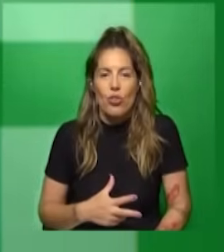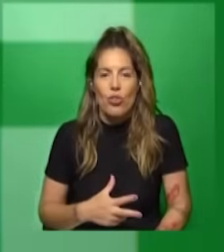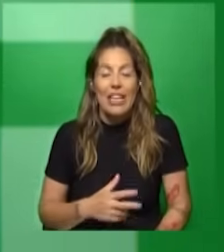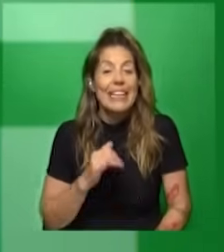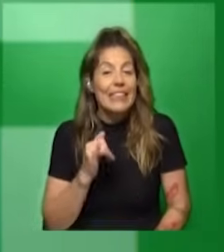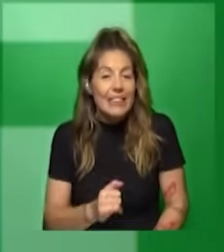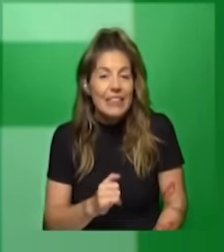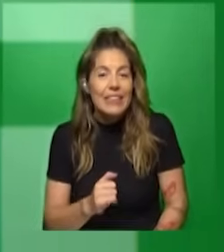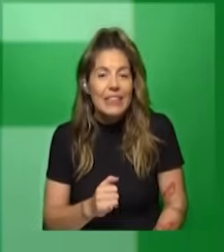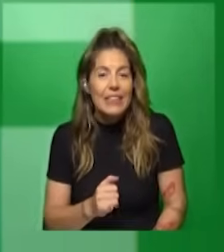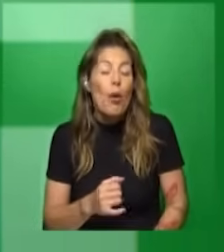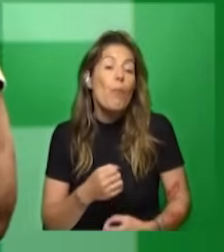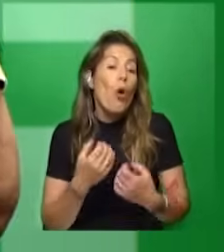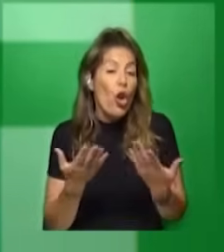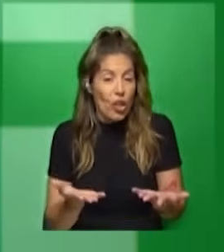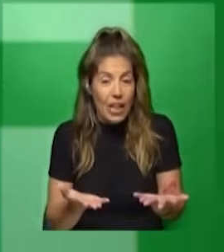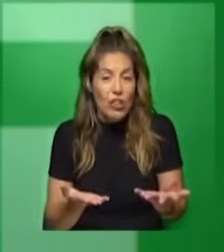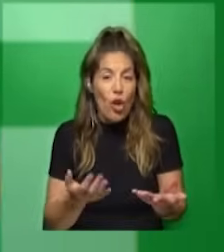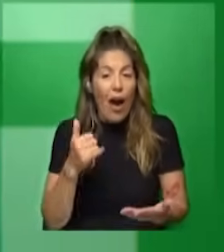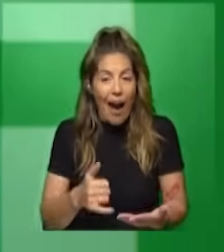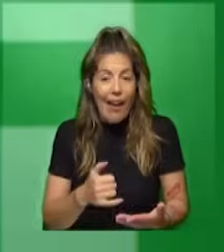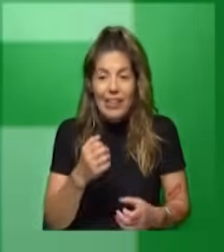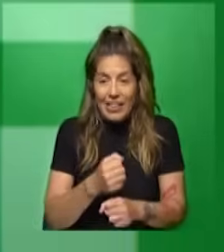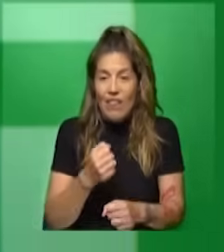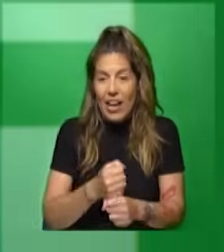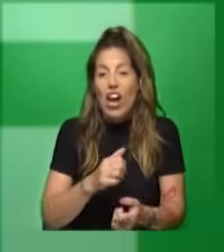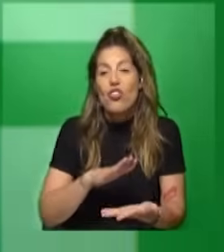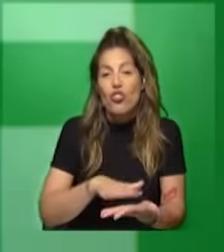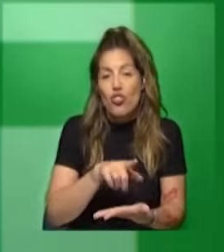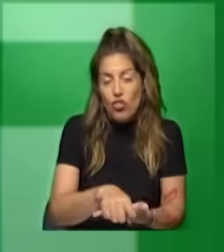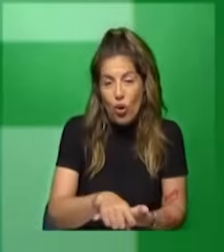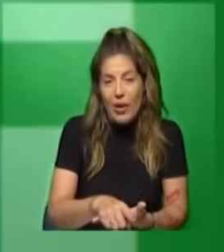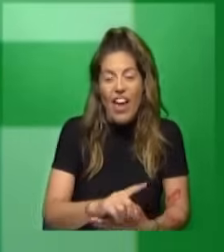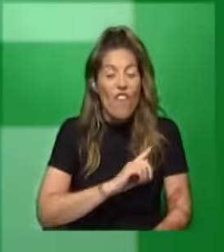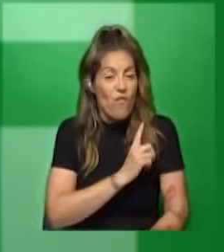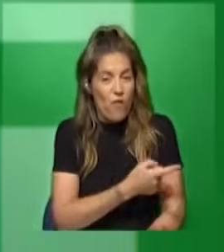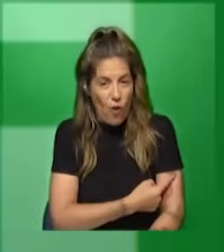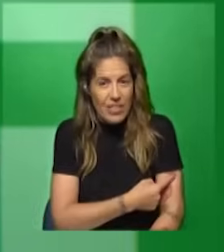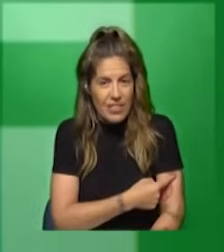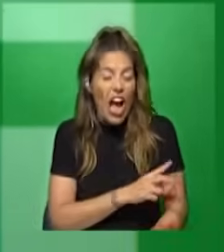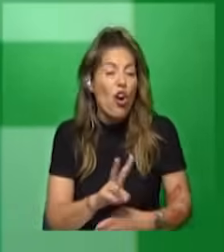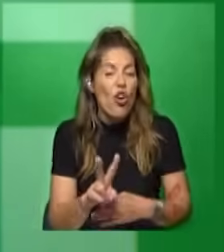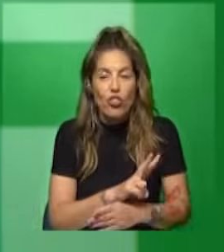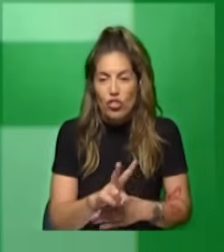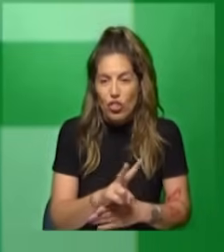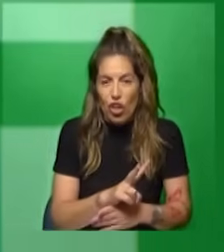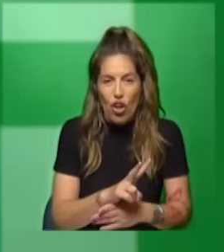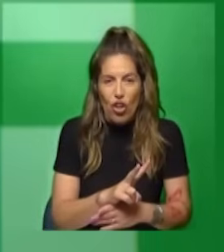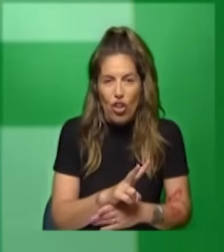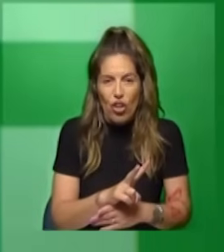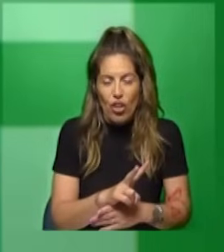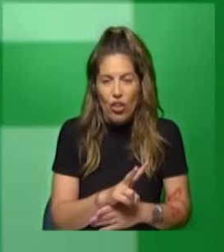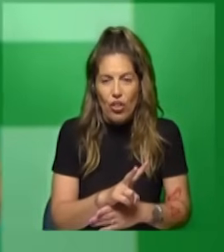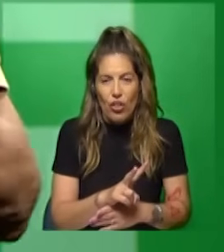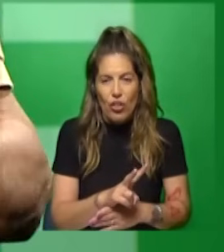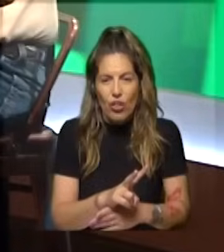y por lo tanto hay que trabajar sobre la fuerza, el dominio, predominancia,